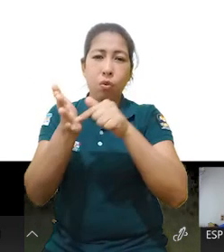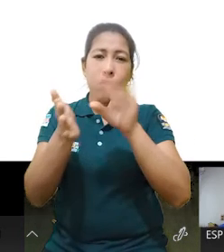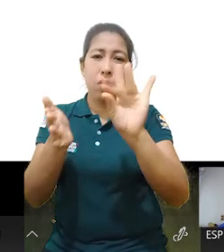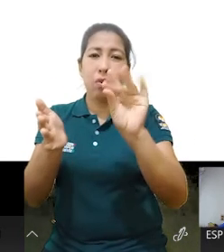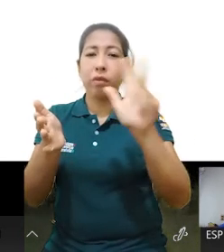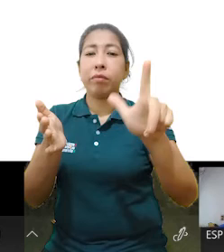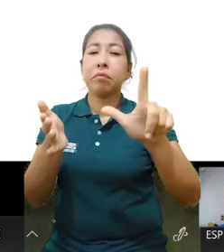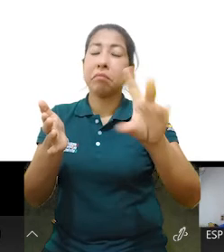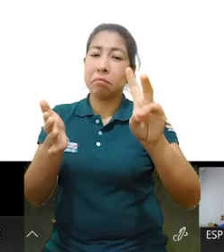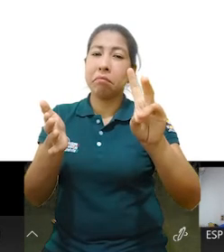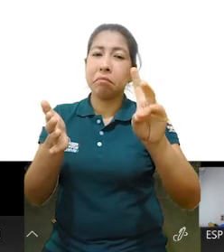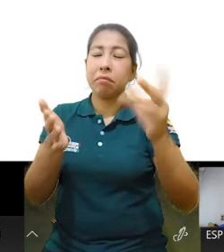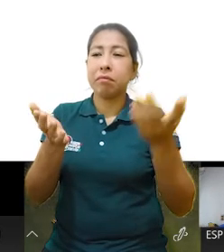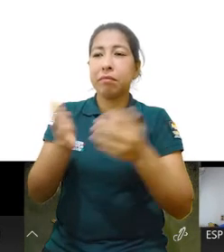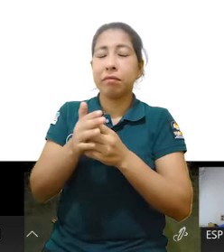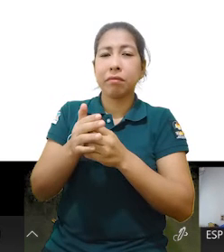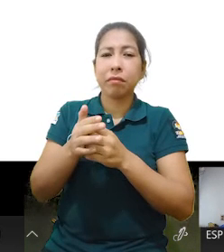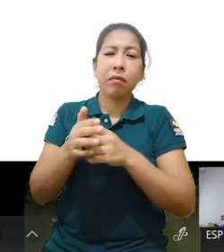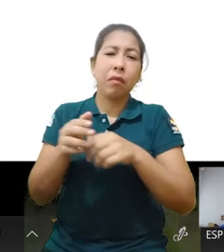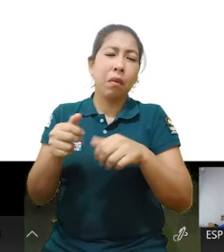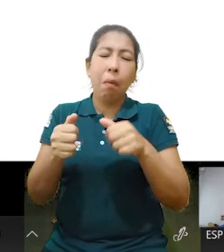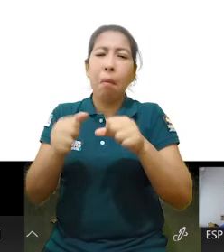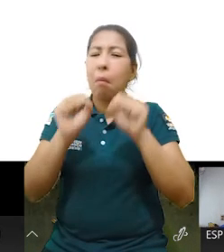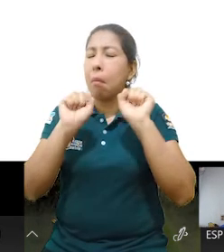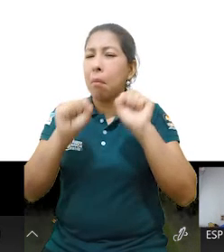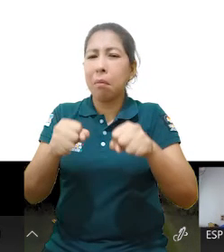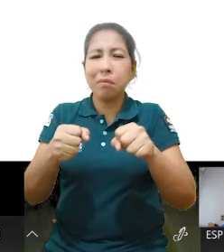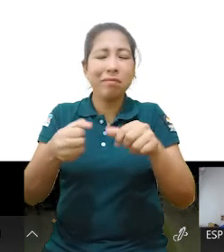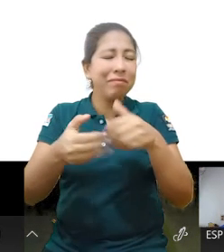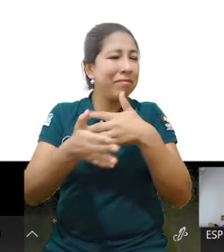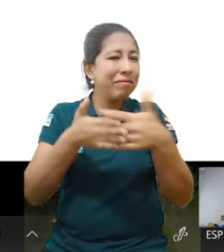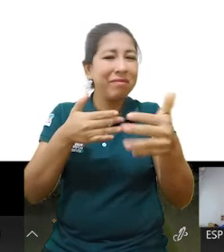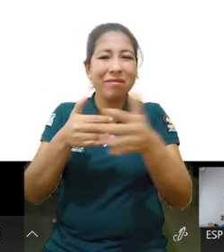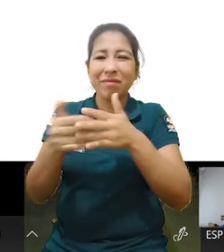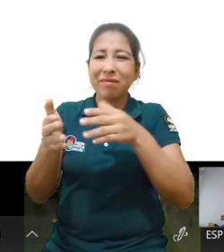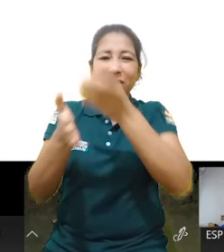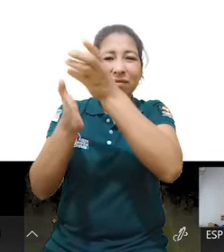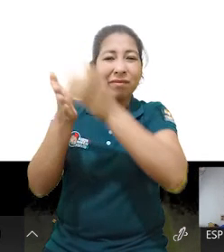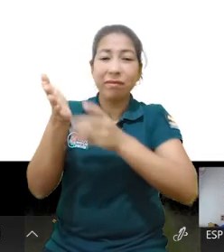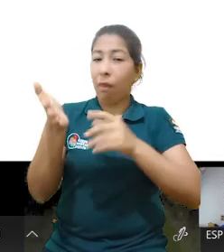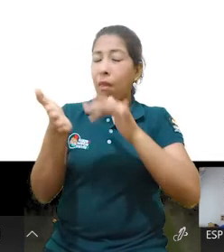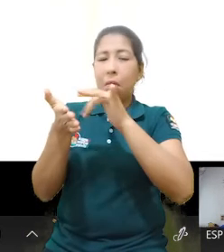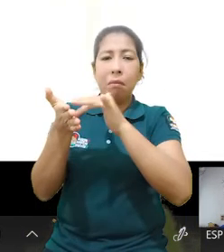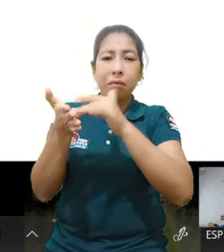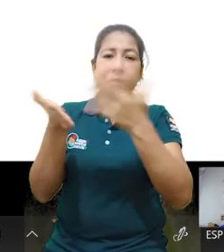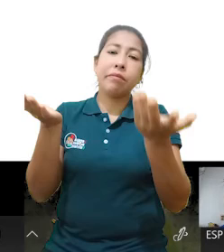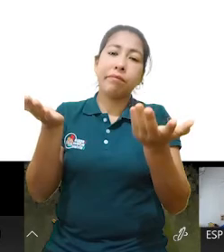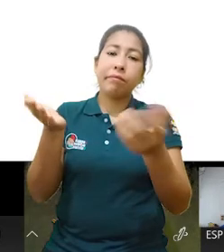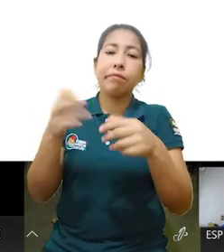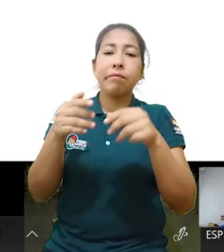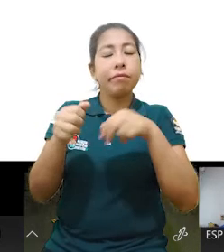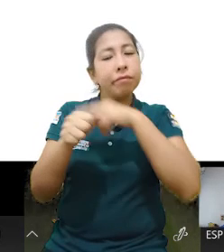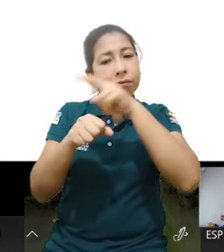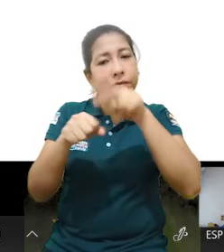2.87. Puedo realizar este cambio de base con cualquiera de los dos logaritmos que tiene nuestra calculadora. Por ejemplo, si hacemos con